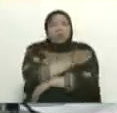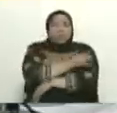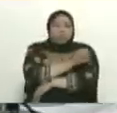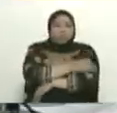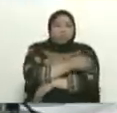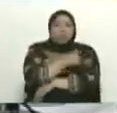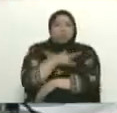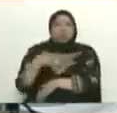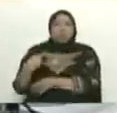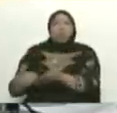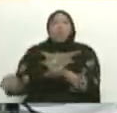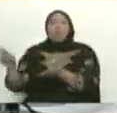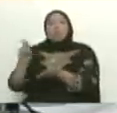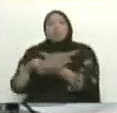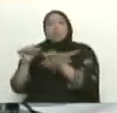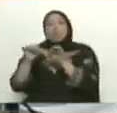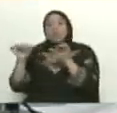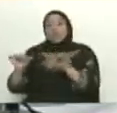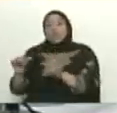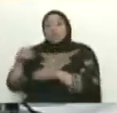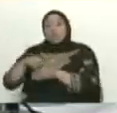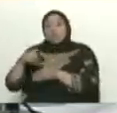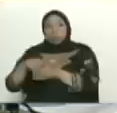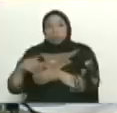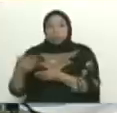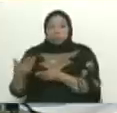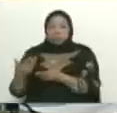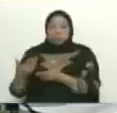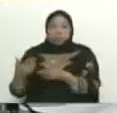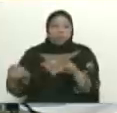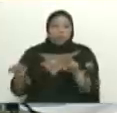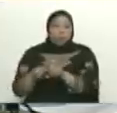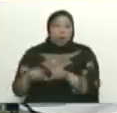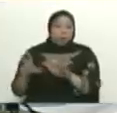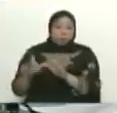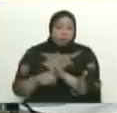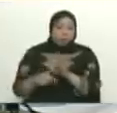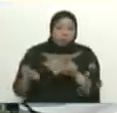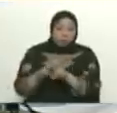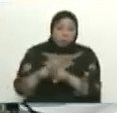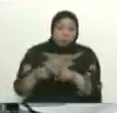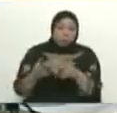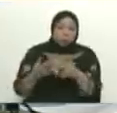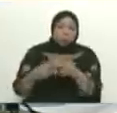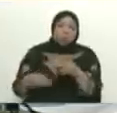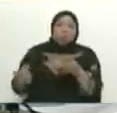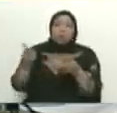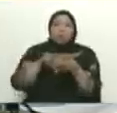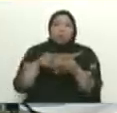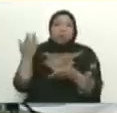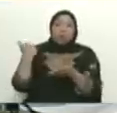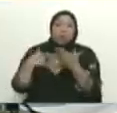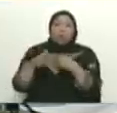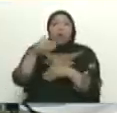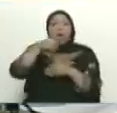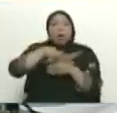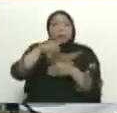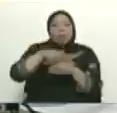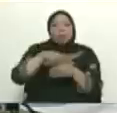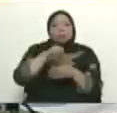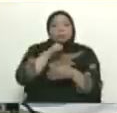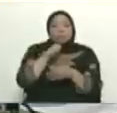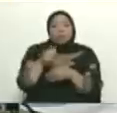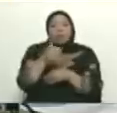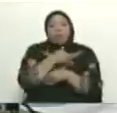que quieren volver a ese sistema electoral fraudulento, que quieren volver al acta matavotos,